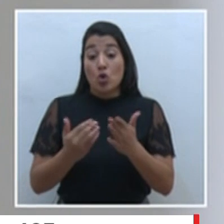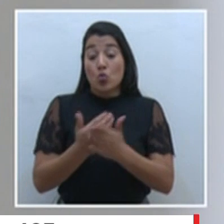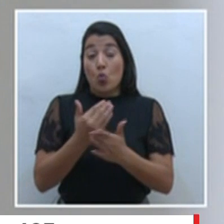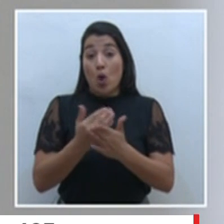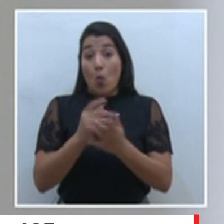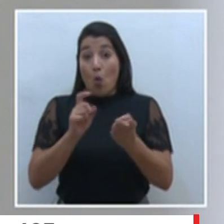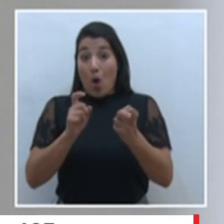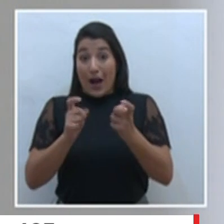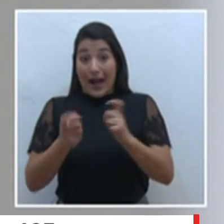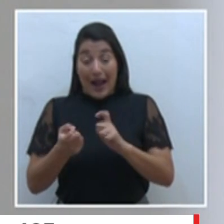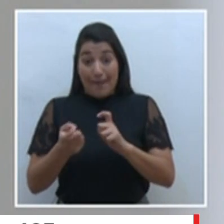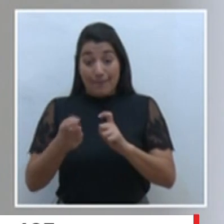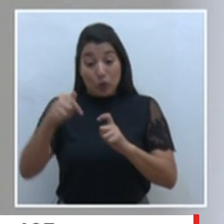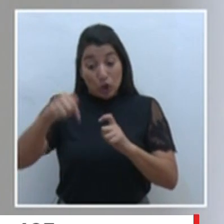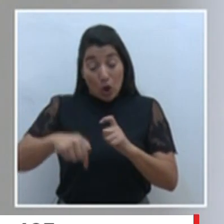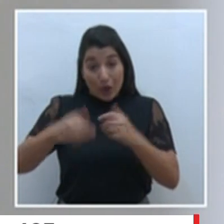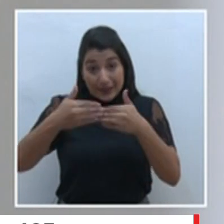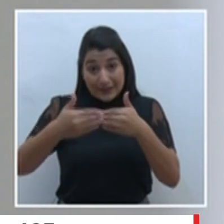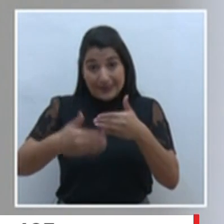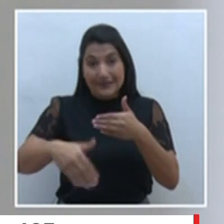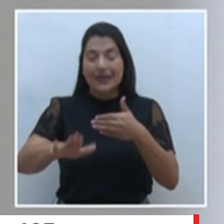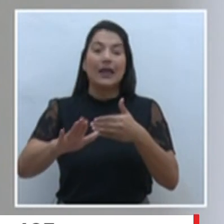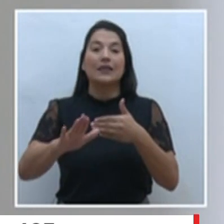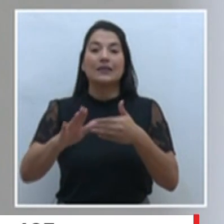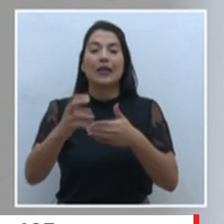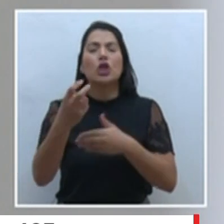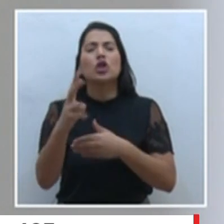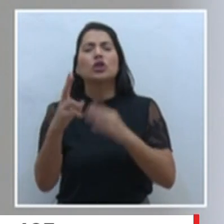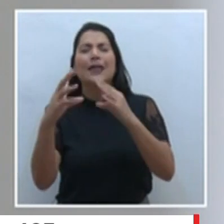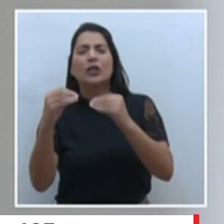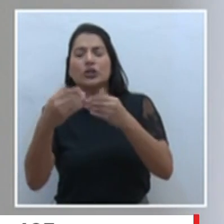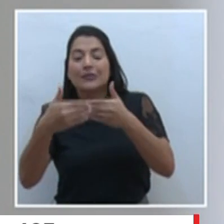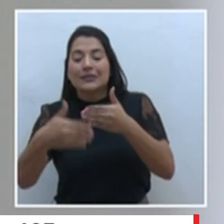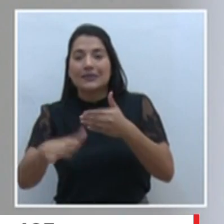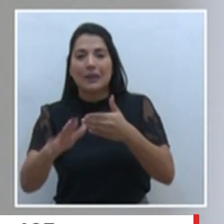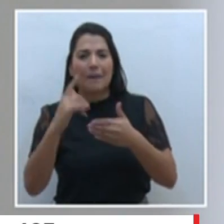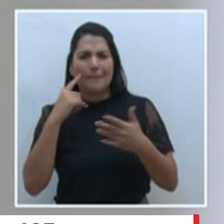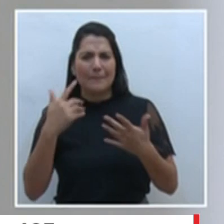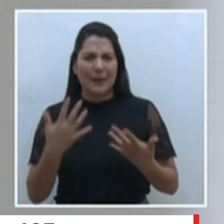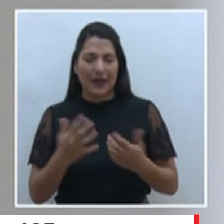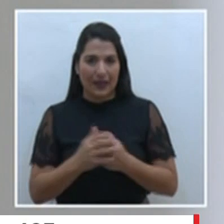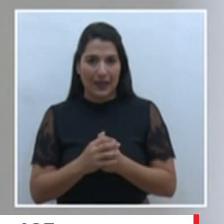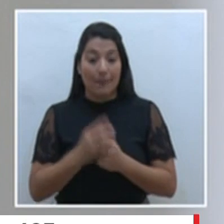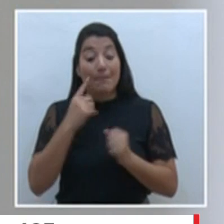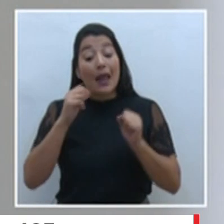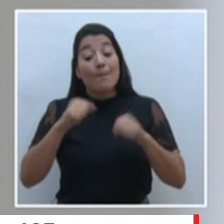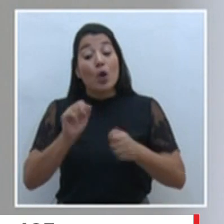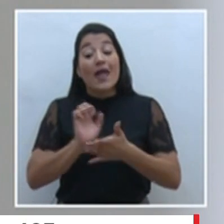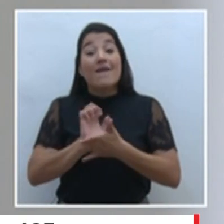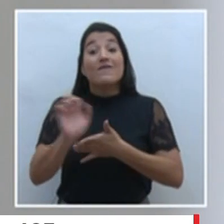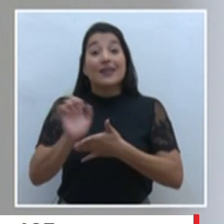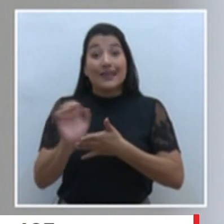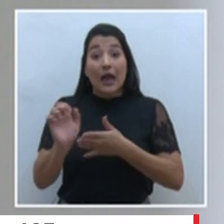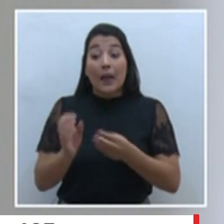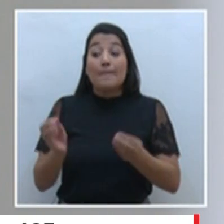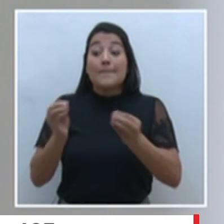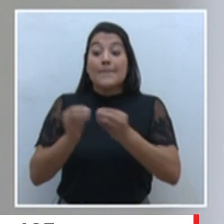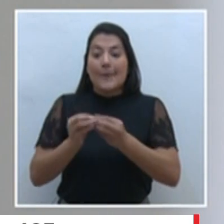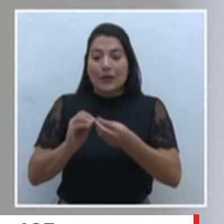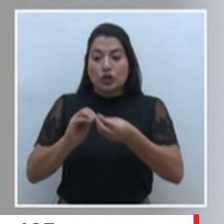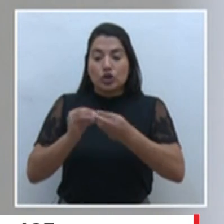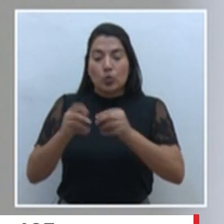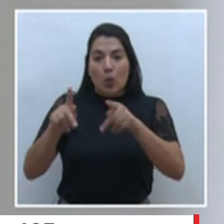de las 12 medianoche son y buscan evitar que haya mayor casos, mayor eventualidad